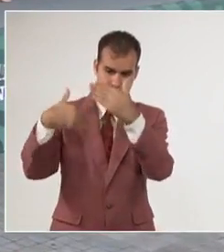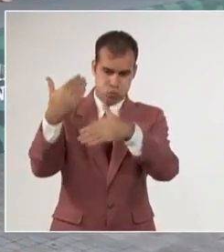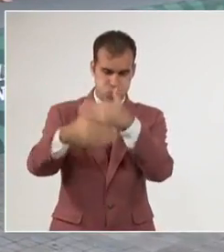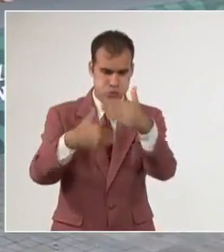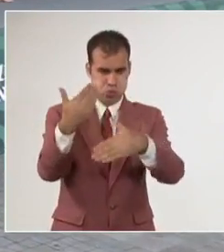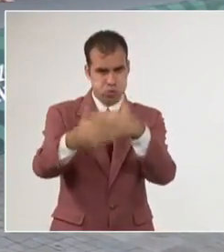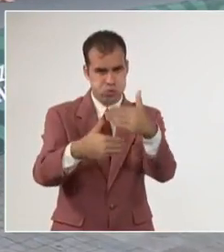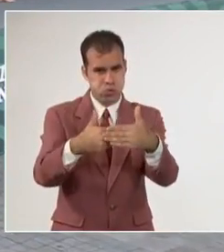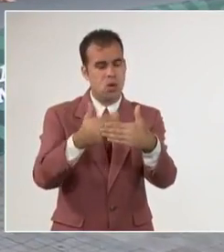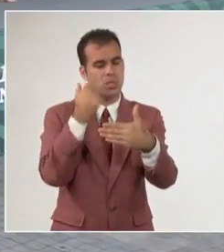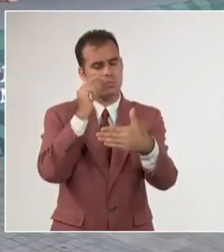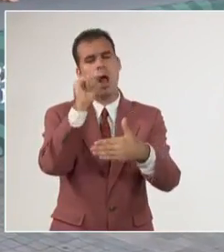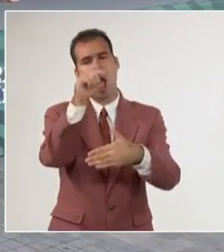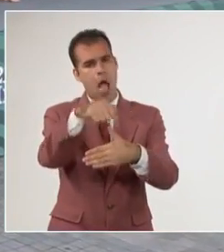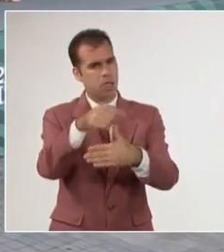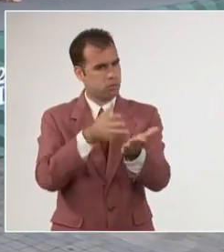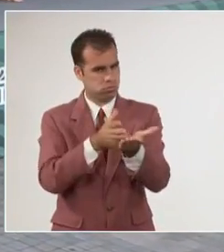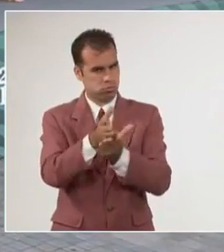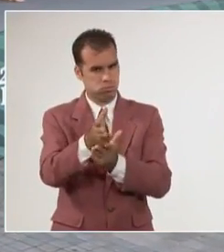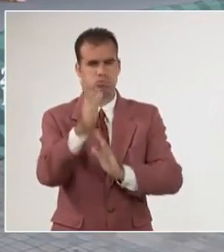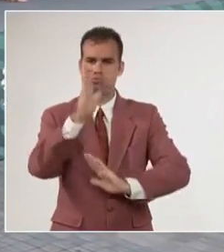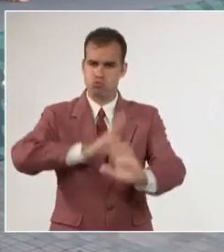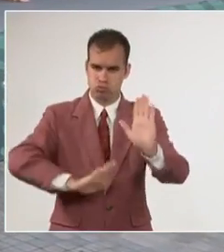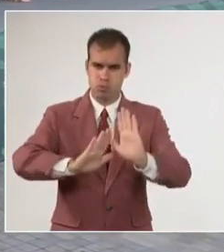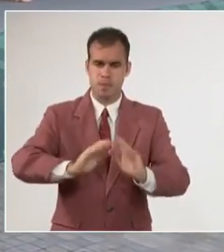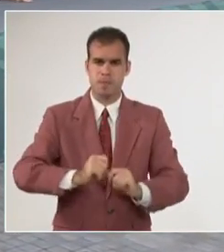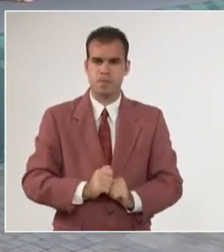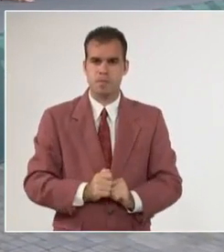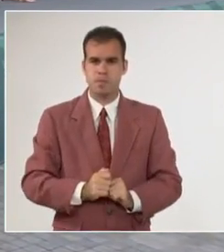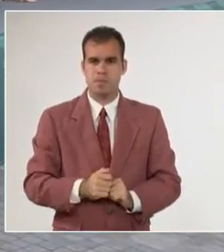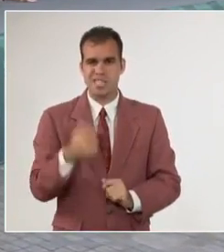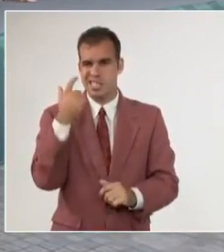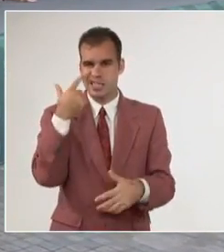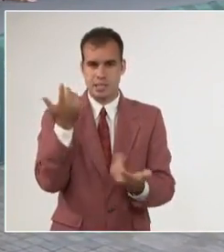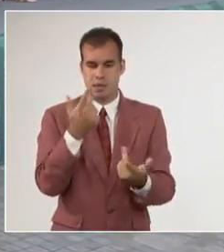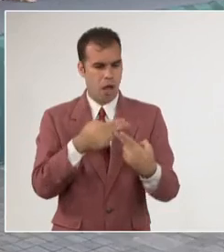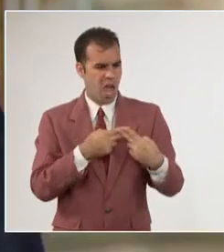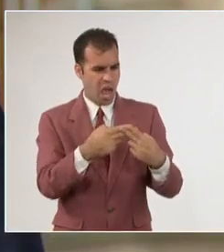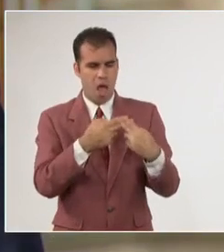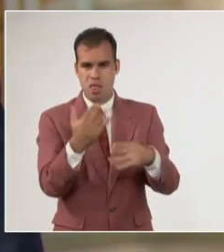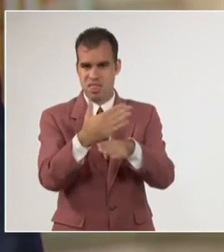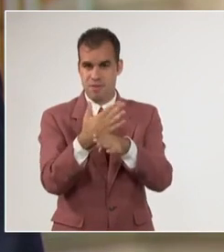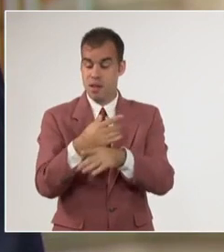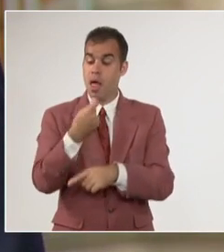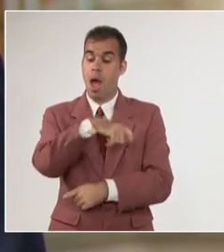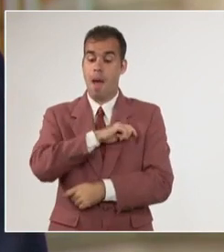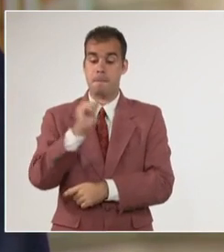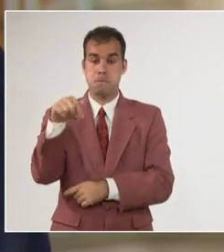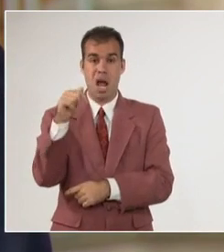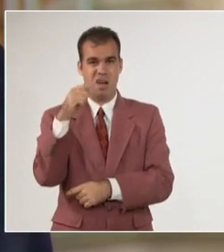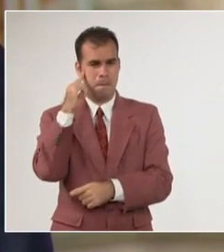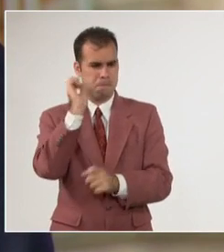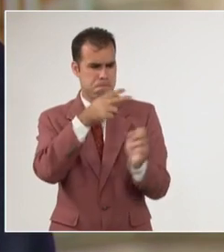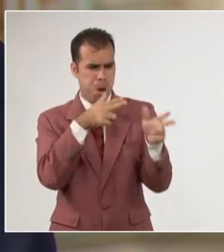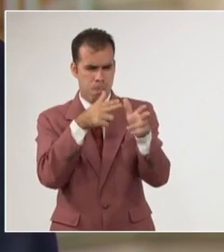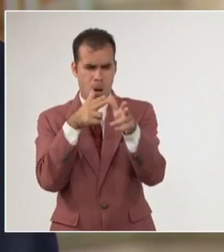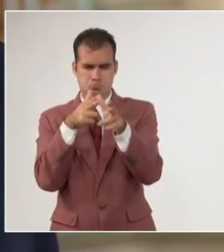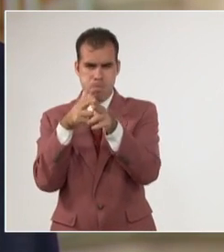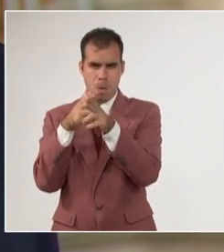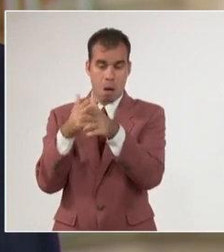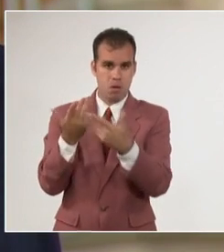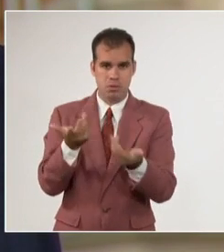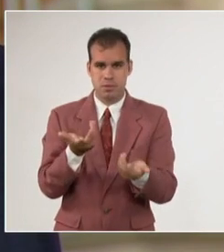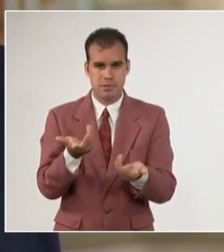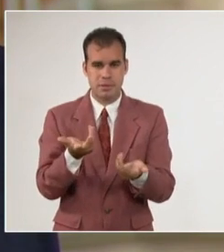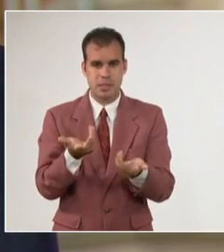lucir. Colgaron en jaulas de hierro las cabezas de los héroes, mordieron los héroes el polvo de un balazo en el corazón,